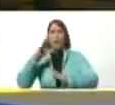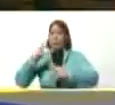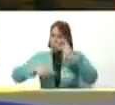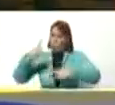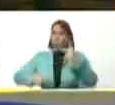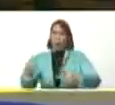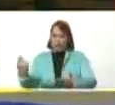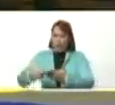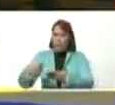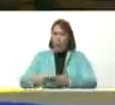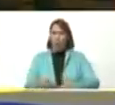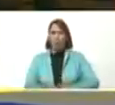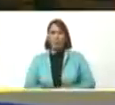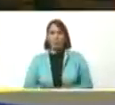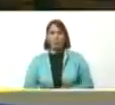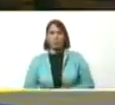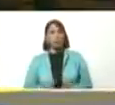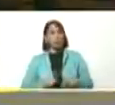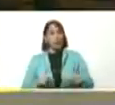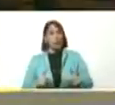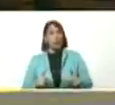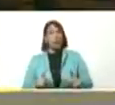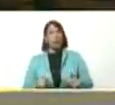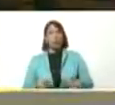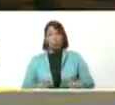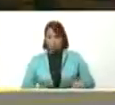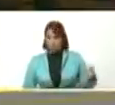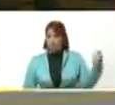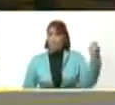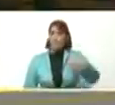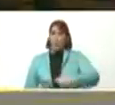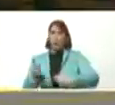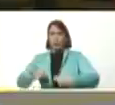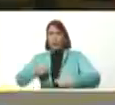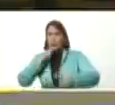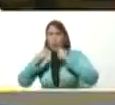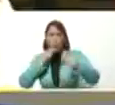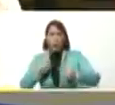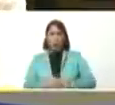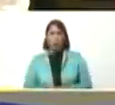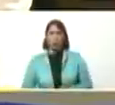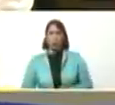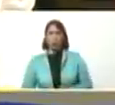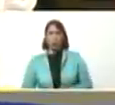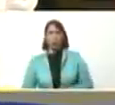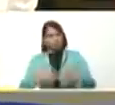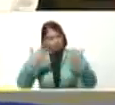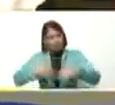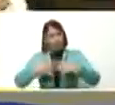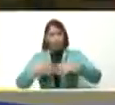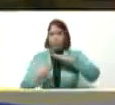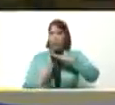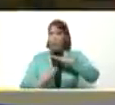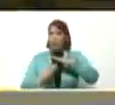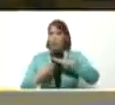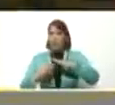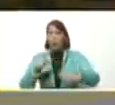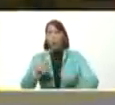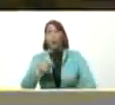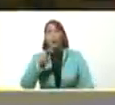aporte. Pero que aporte el turismo. Que aporte las industrias básicas de